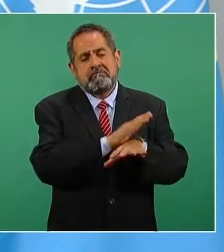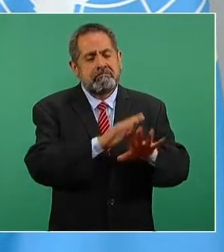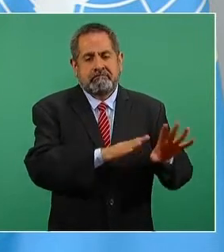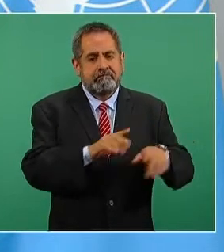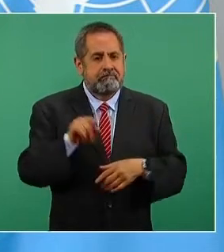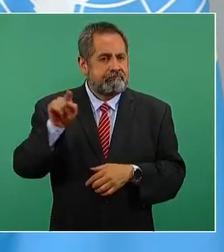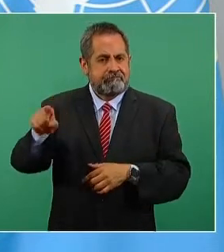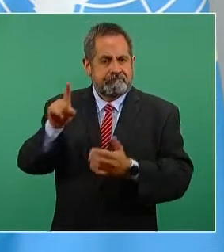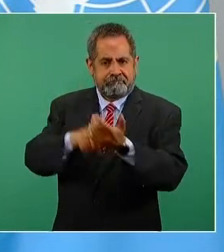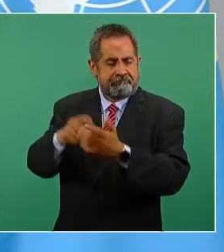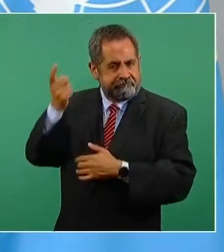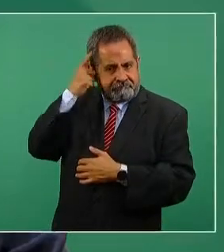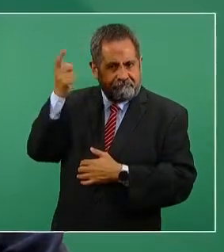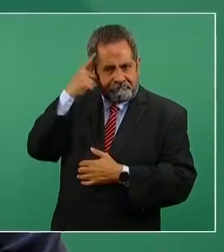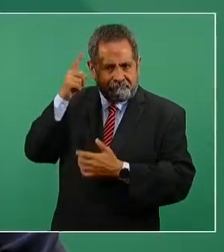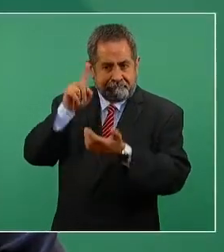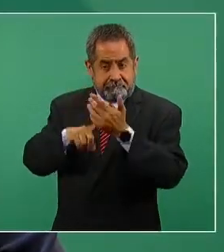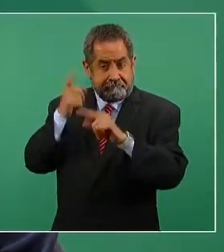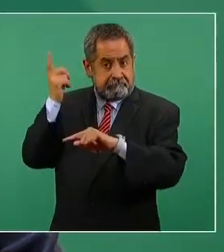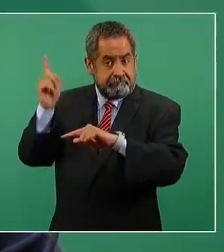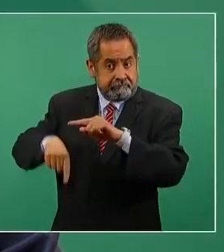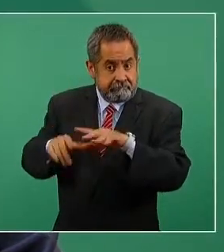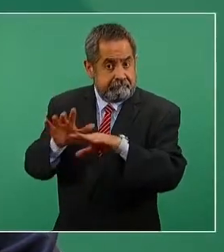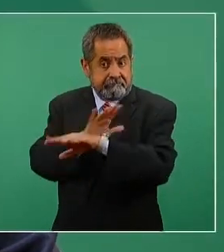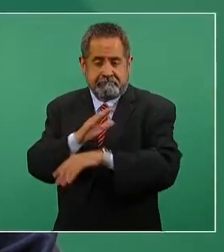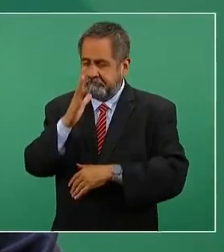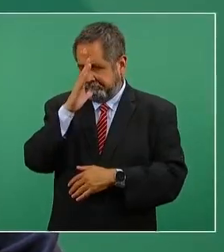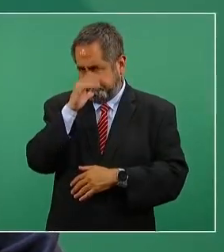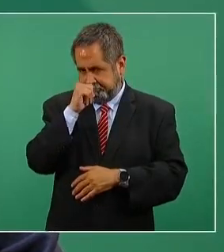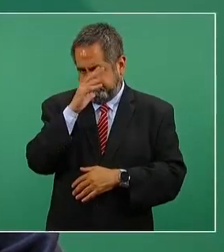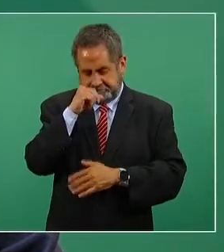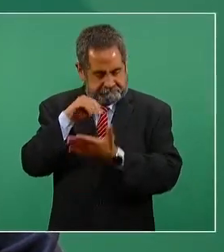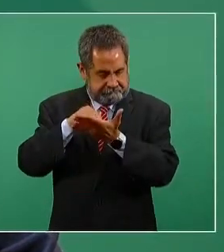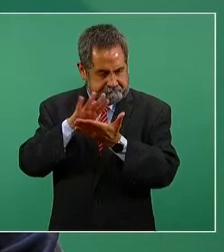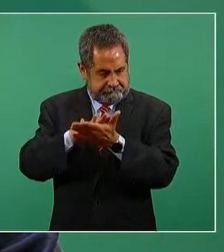¿cómo desaparecen? El pensamiento.